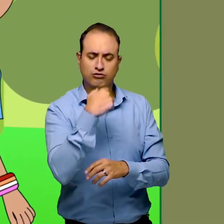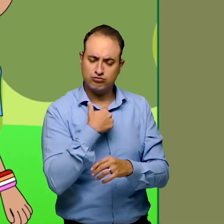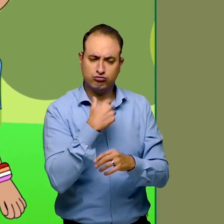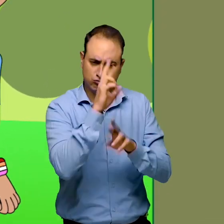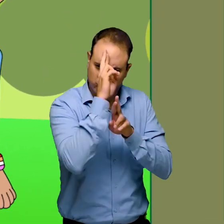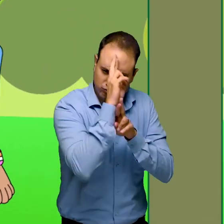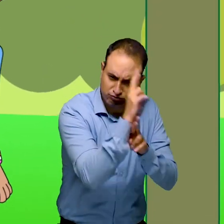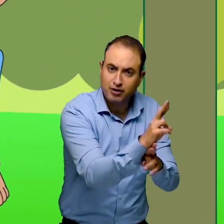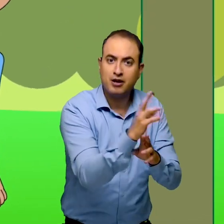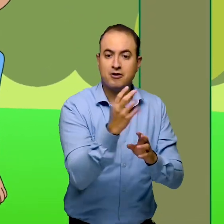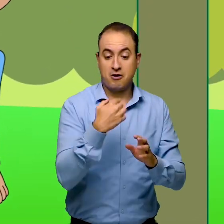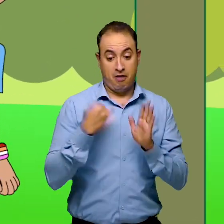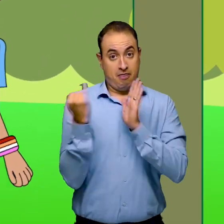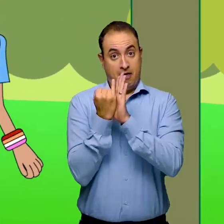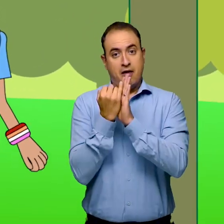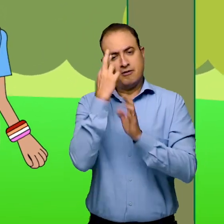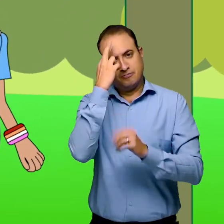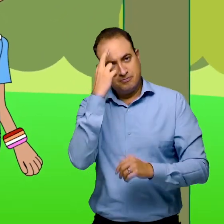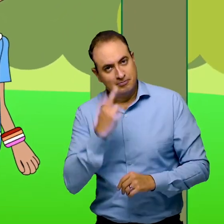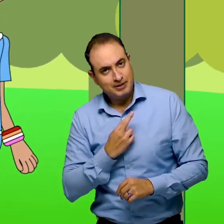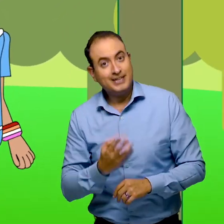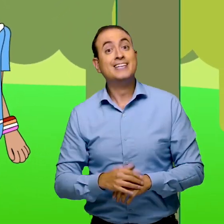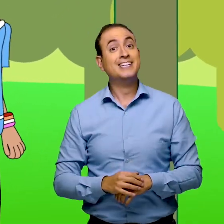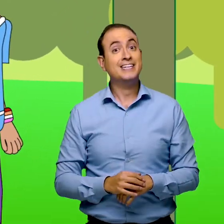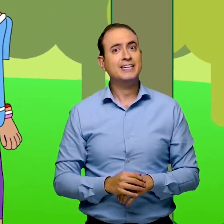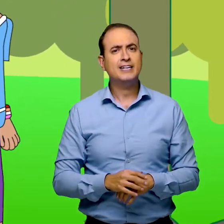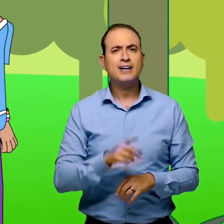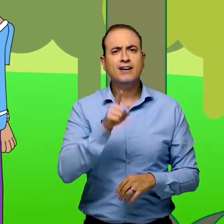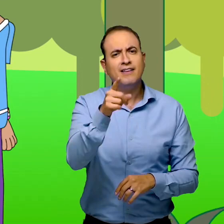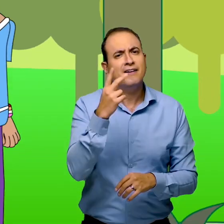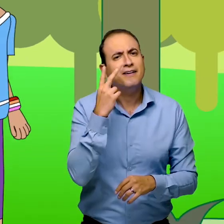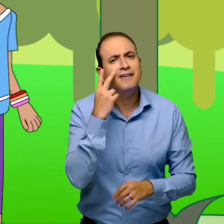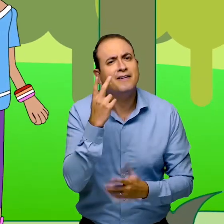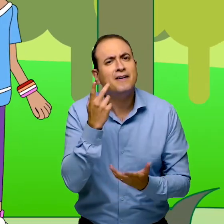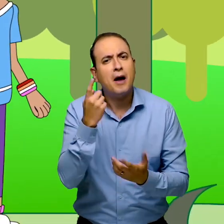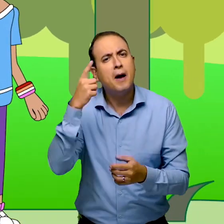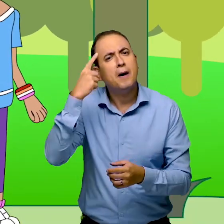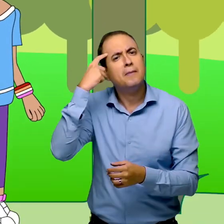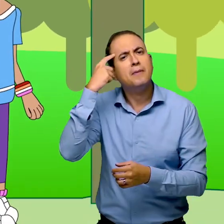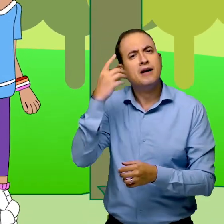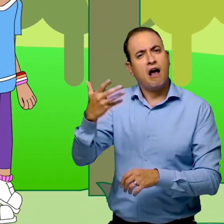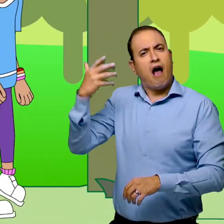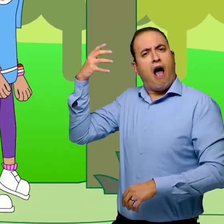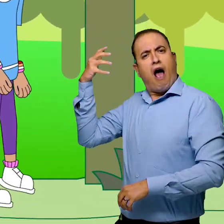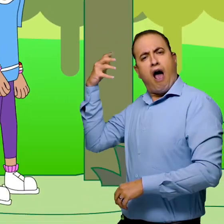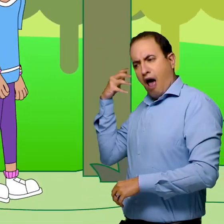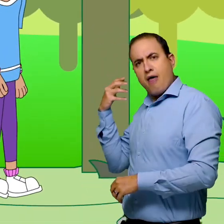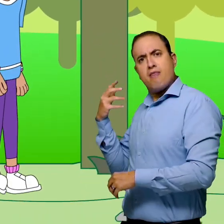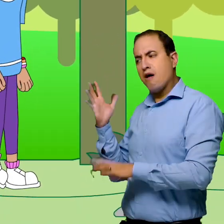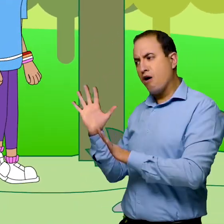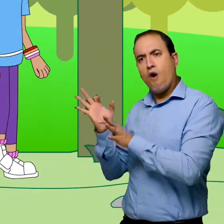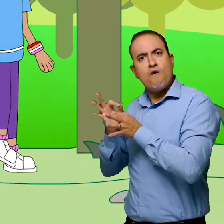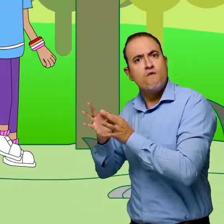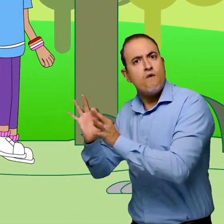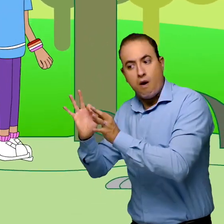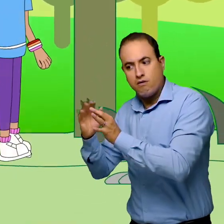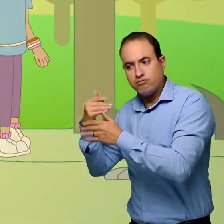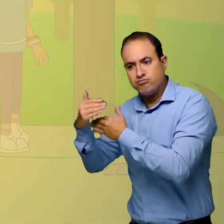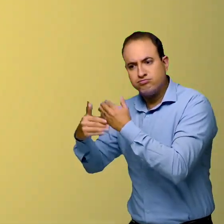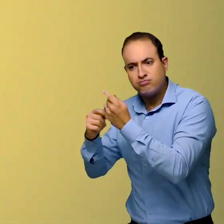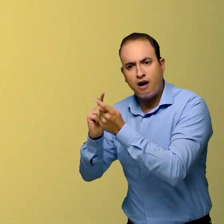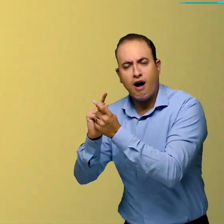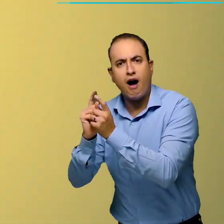A pesar de ser diferentes, nos relacionamos desde el respeto y la protección de nuestros derechos y nuestras identidades.